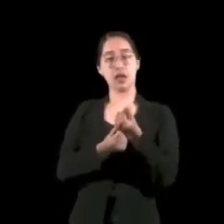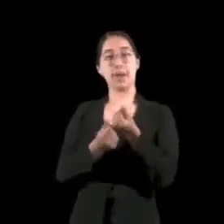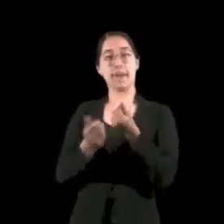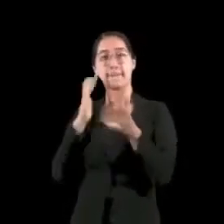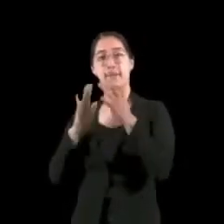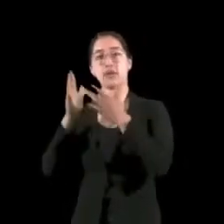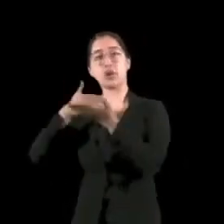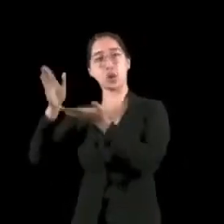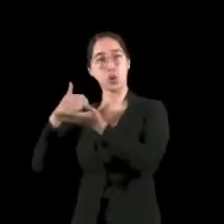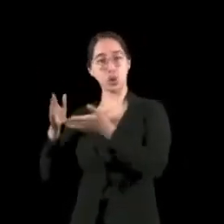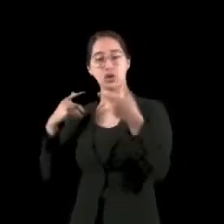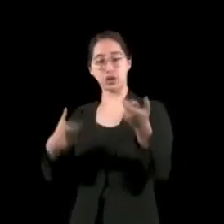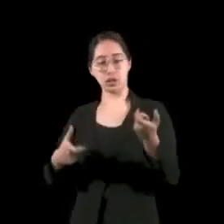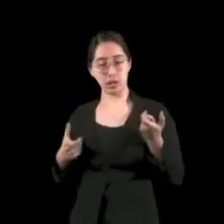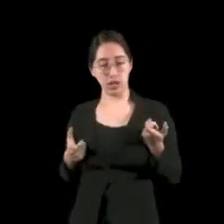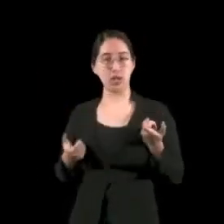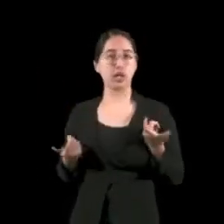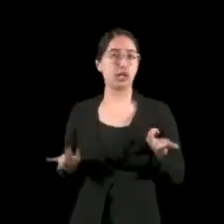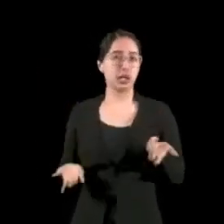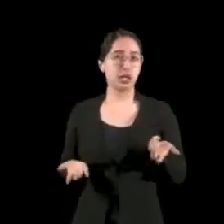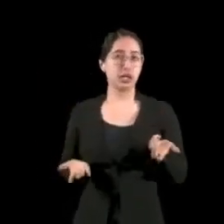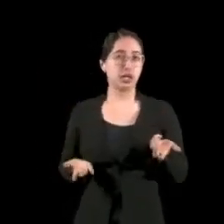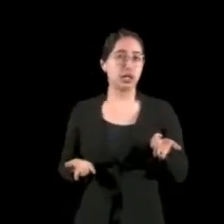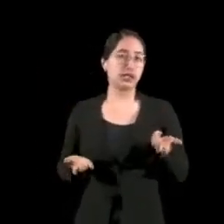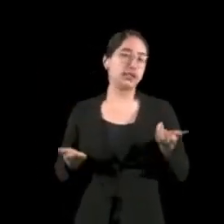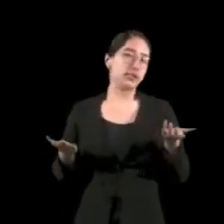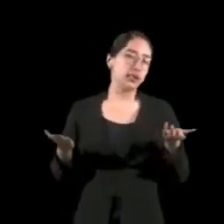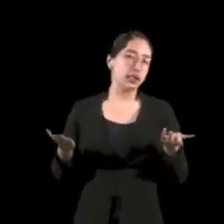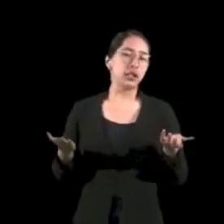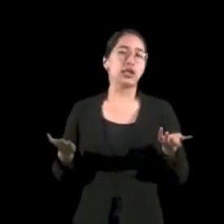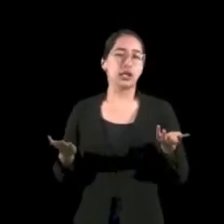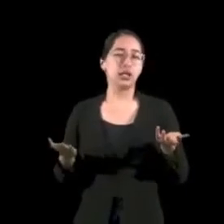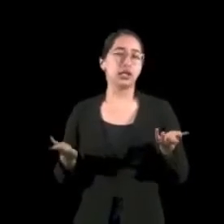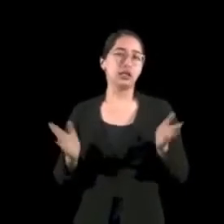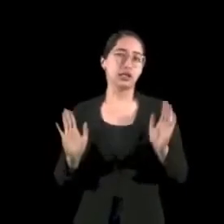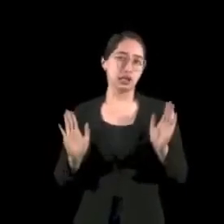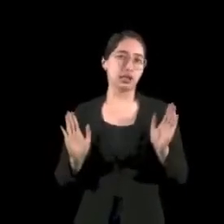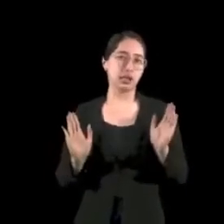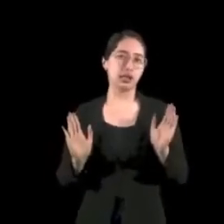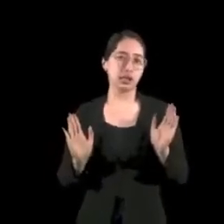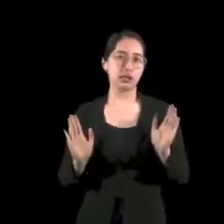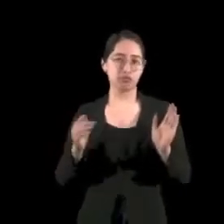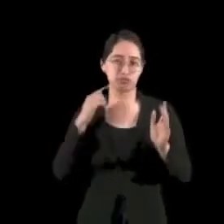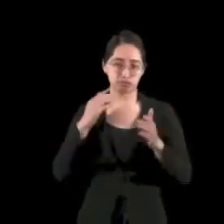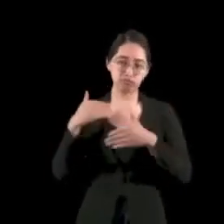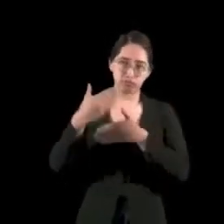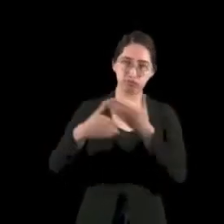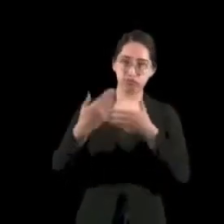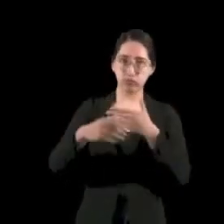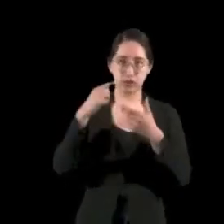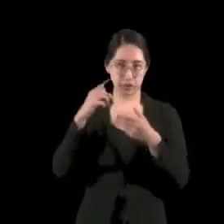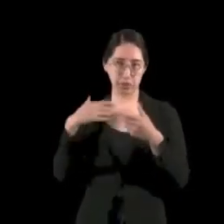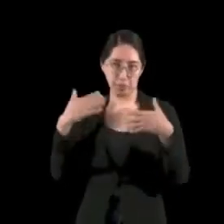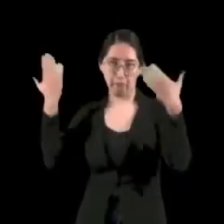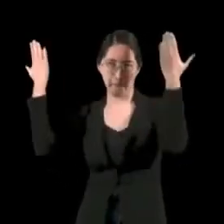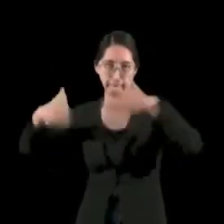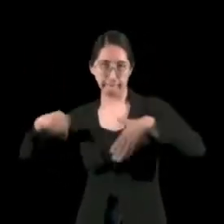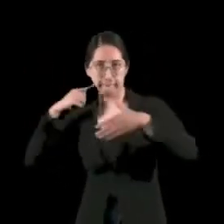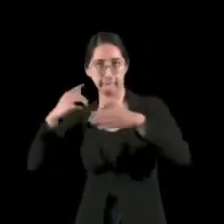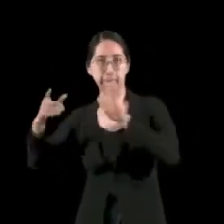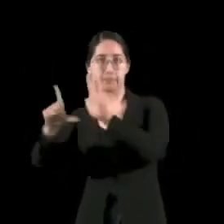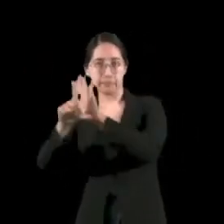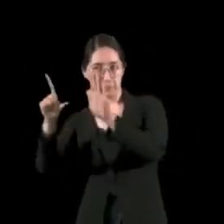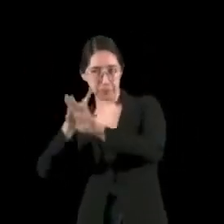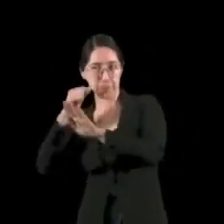se fue mejorando la situación financiera, la consecución de recursos, pues se conseguían armas, y como decía Mancuso, el mercado negro, un mercado además que mantiene.